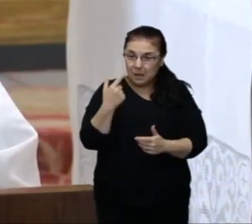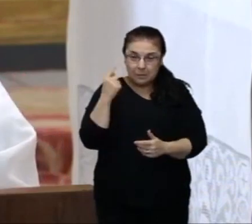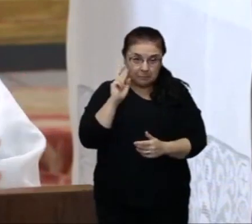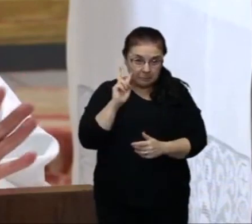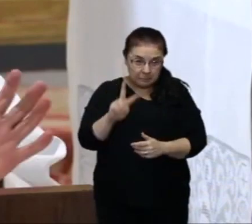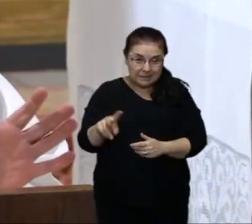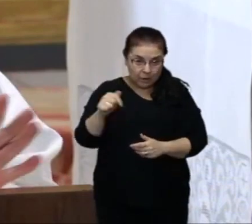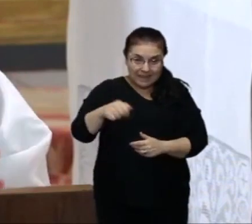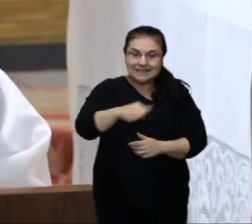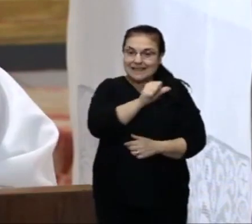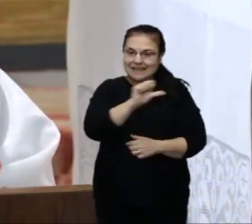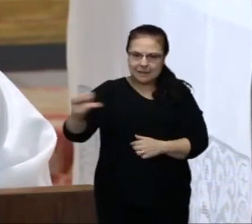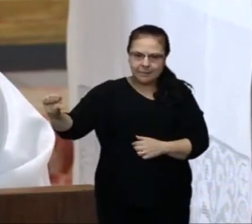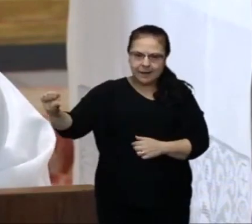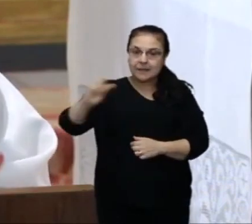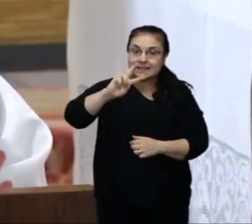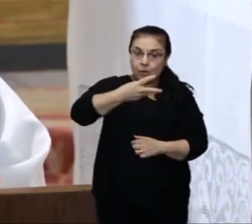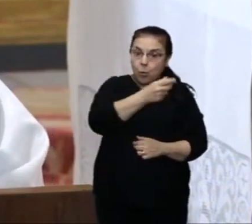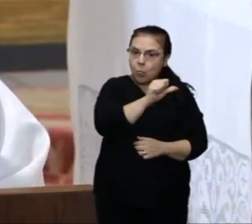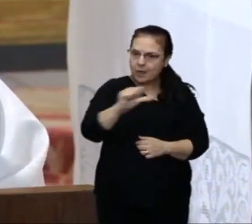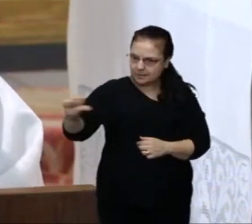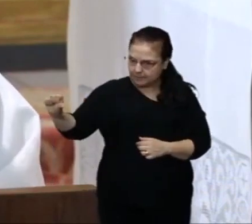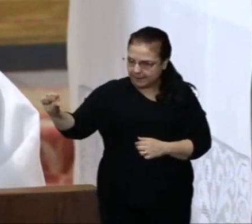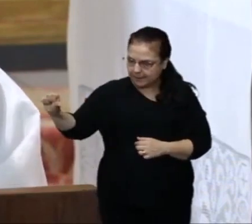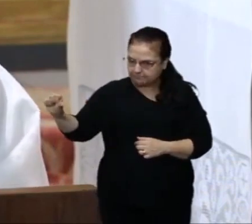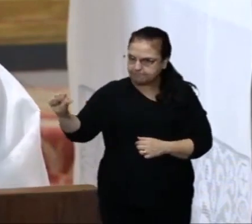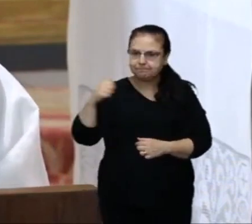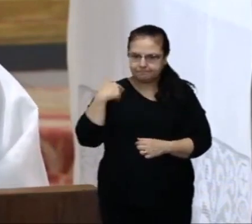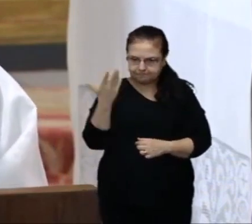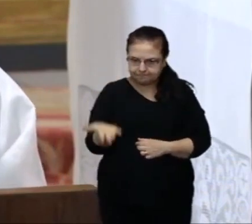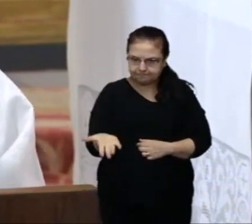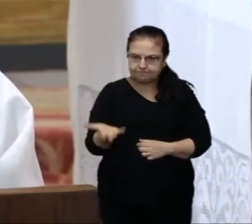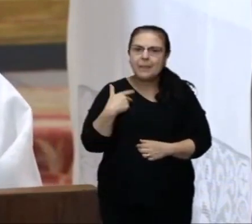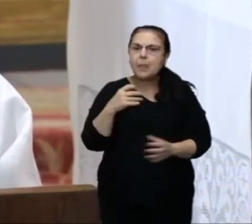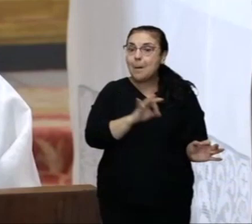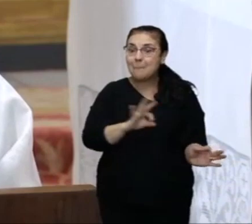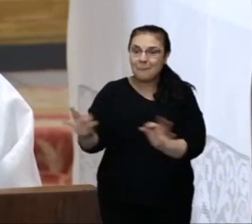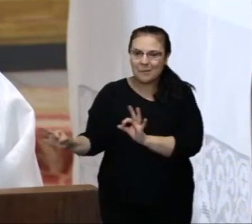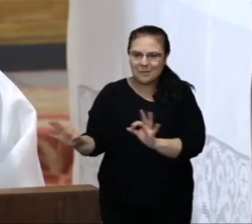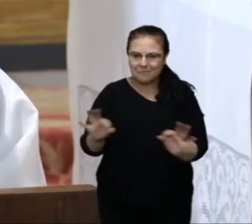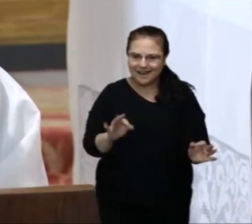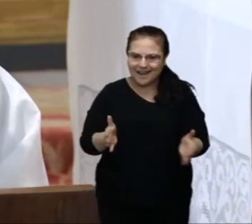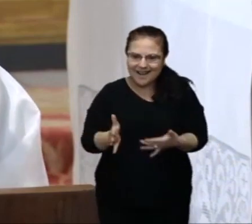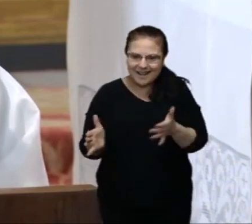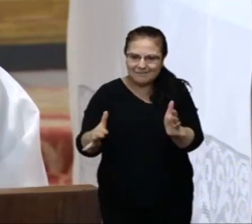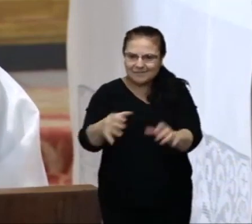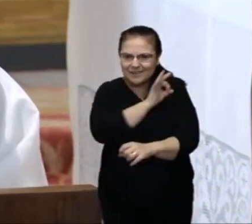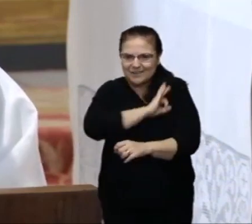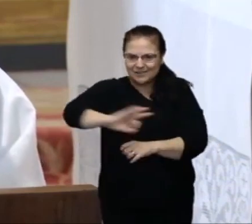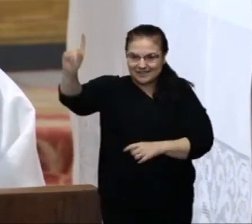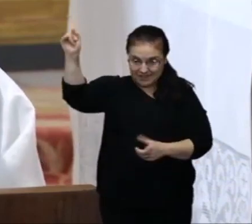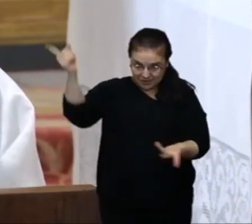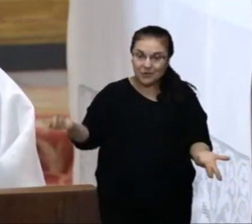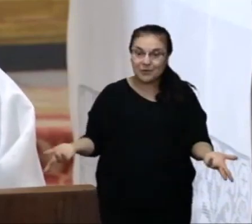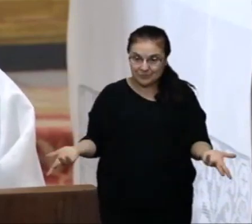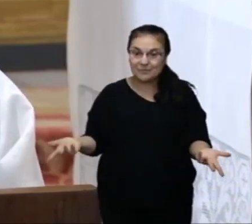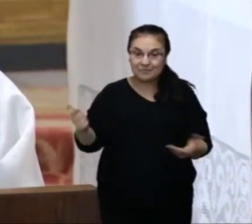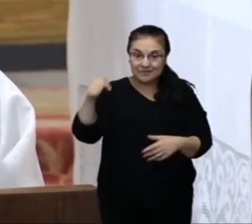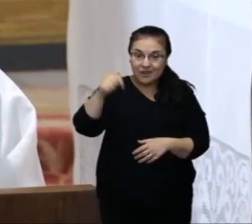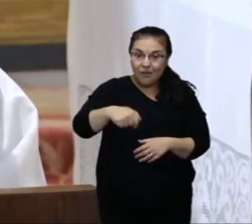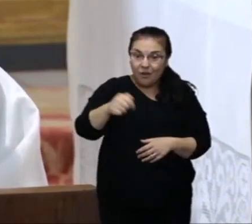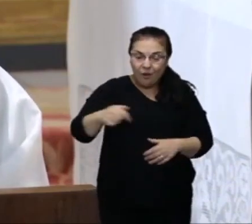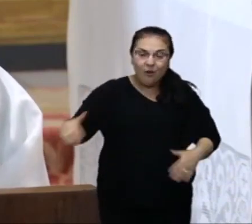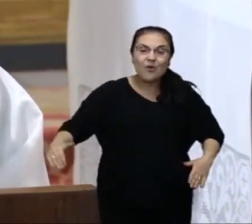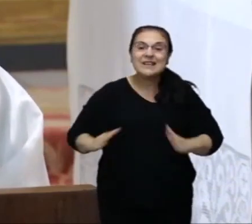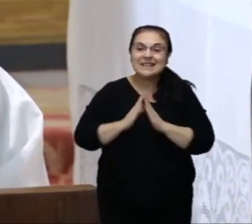en esta semana, en la segunda, el precursor. Preparar los caminos del Señor. Y hoy San Juan de la Cruz nos dice: ya he